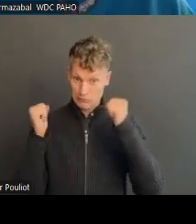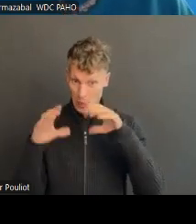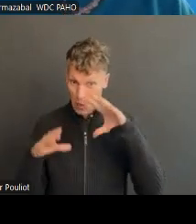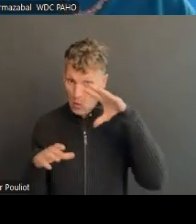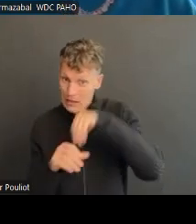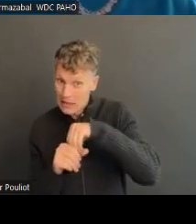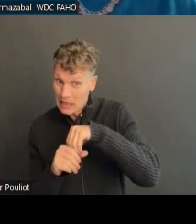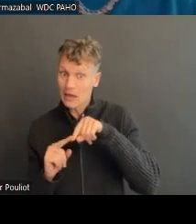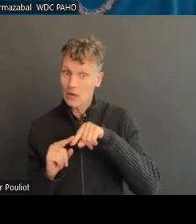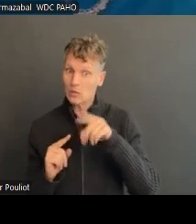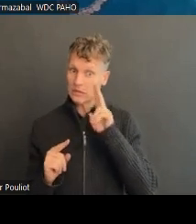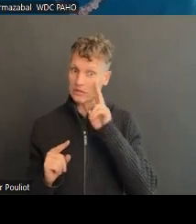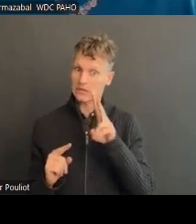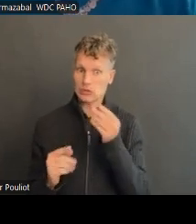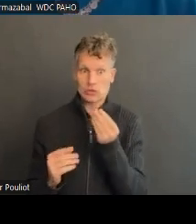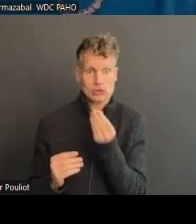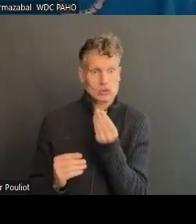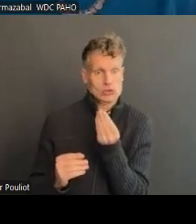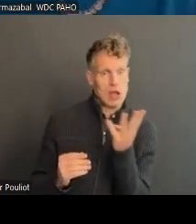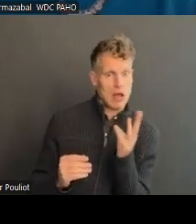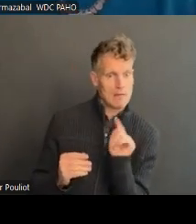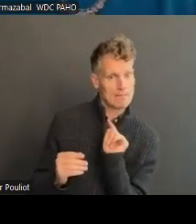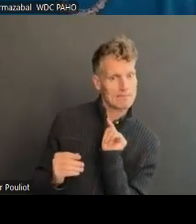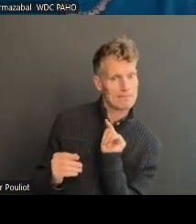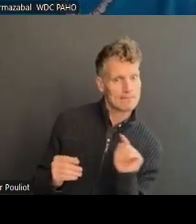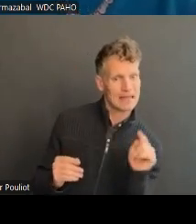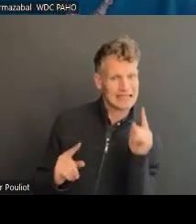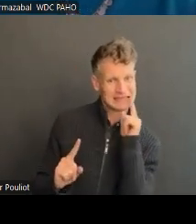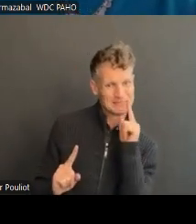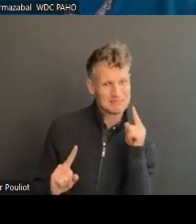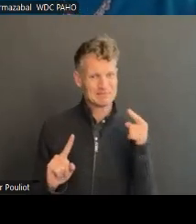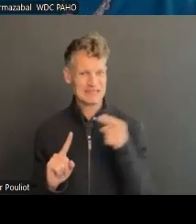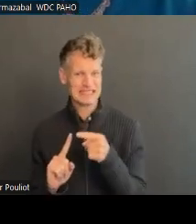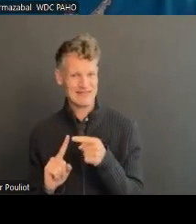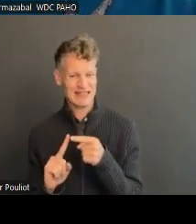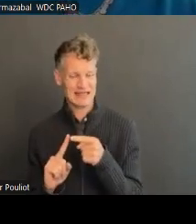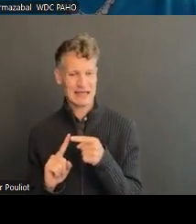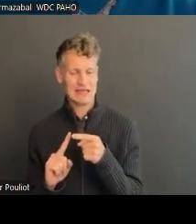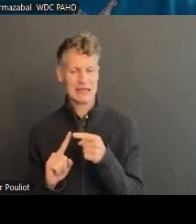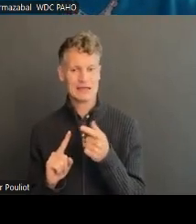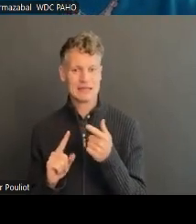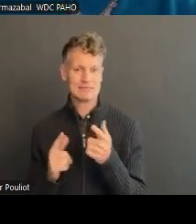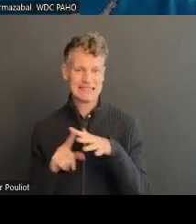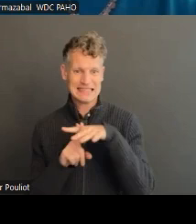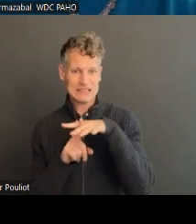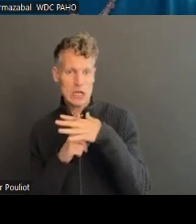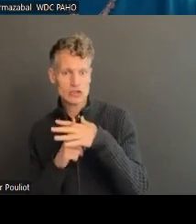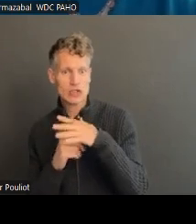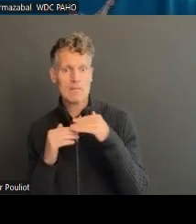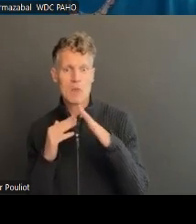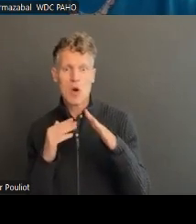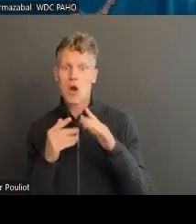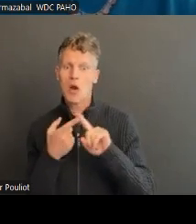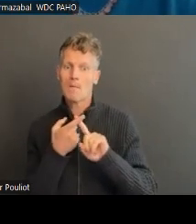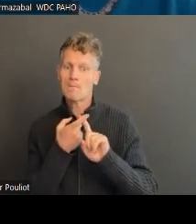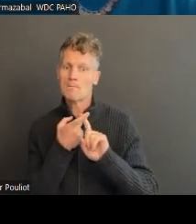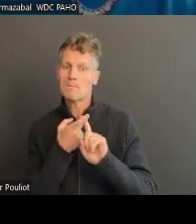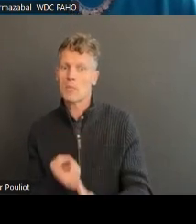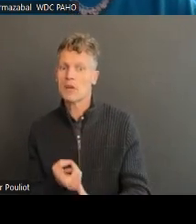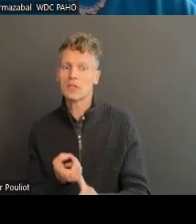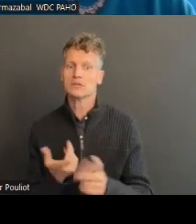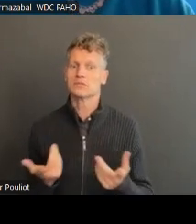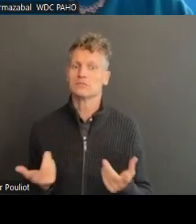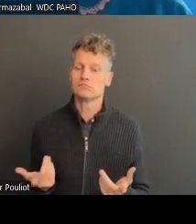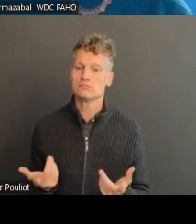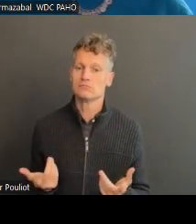hacen que dicha situación sea de mayor permanencia, ¿cierto?, o de incremento en el último tiempo. En este marco,